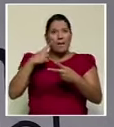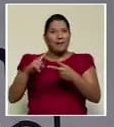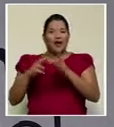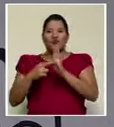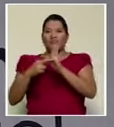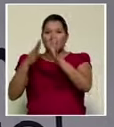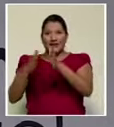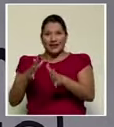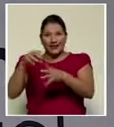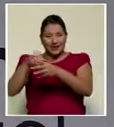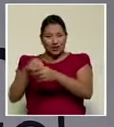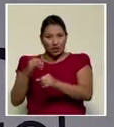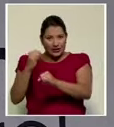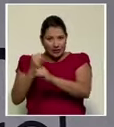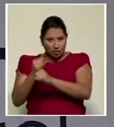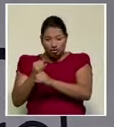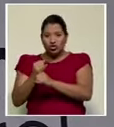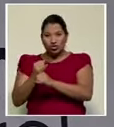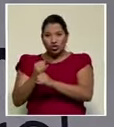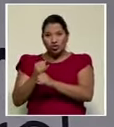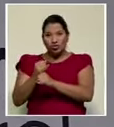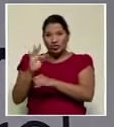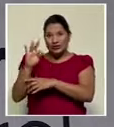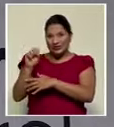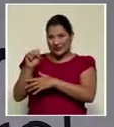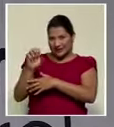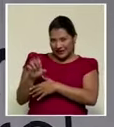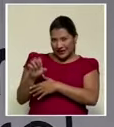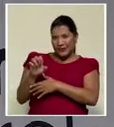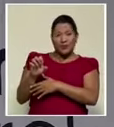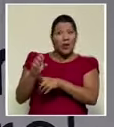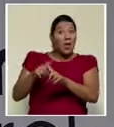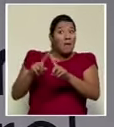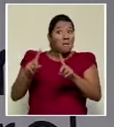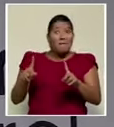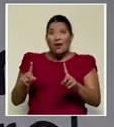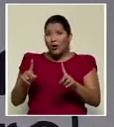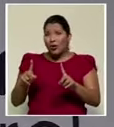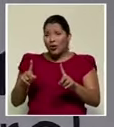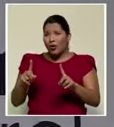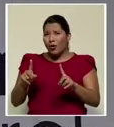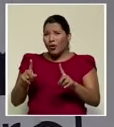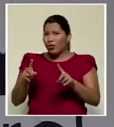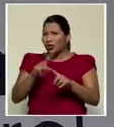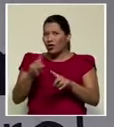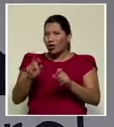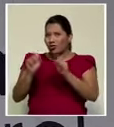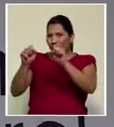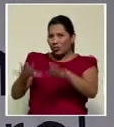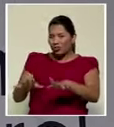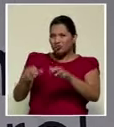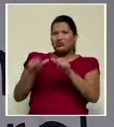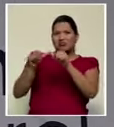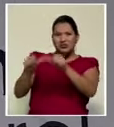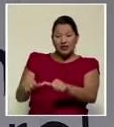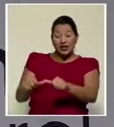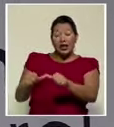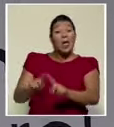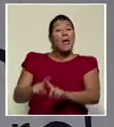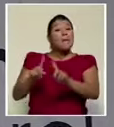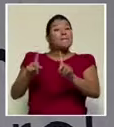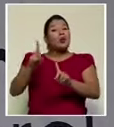no llevaron ni a una renuncia, ni siquiera a una consideración del tema. Lo que pasa es que aquí tenemos que rescatar la